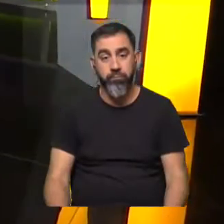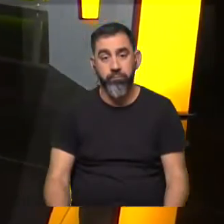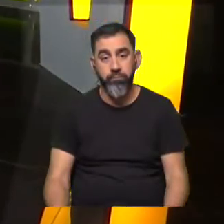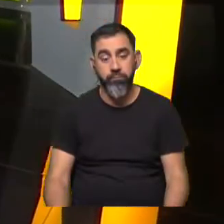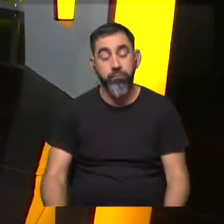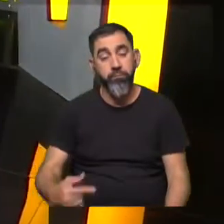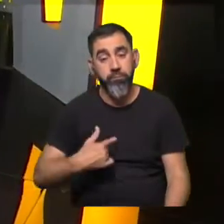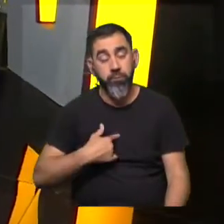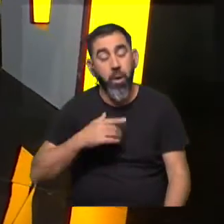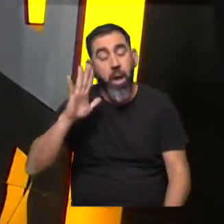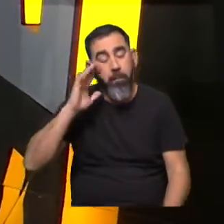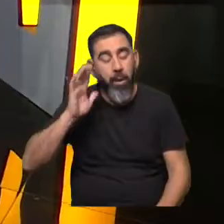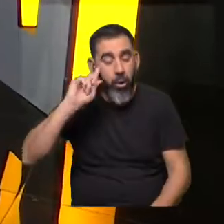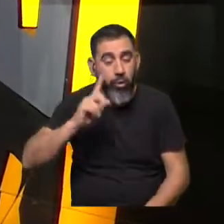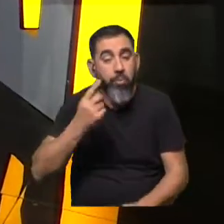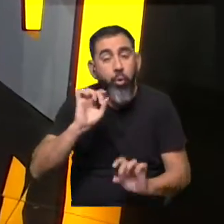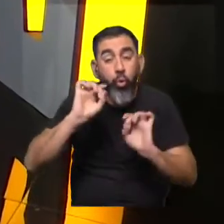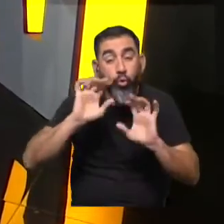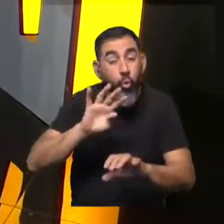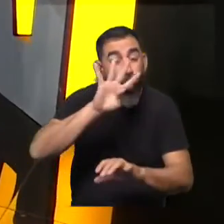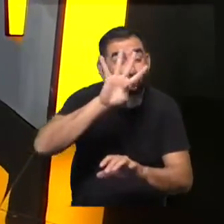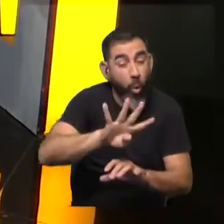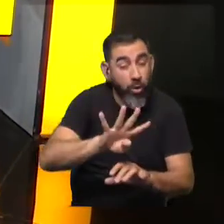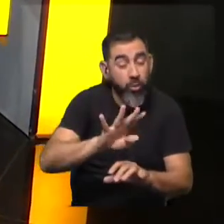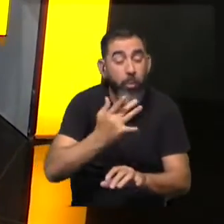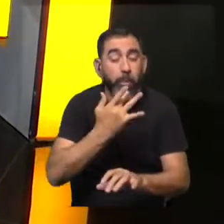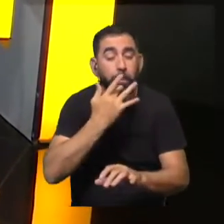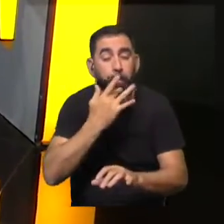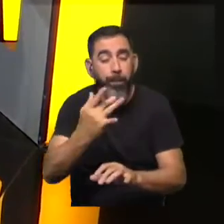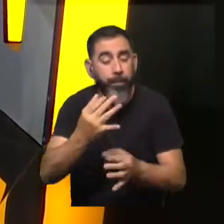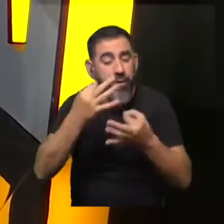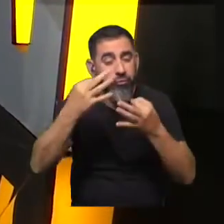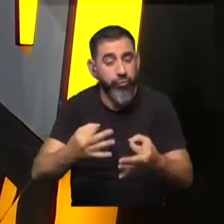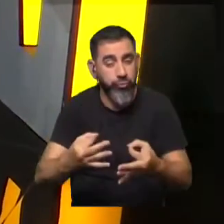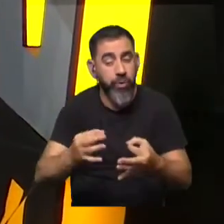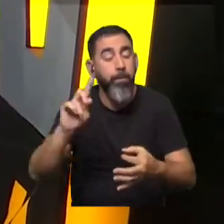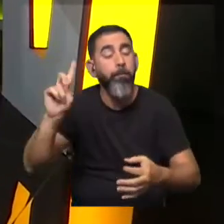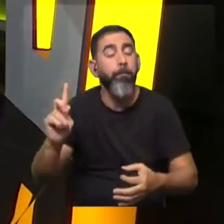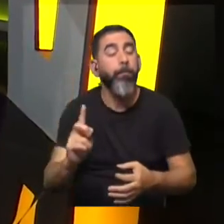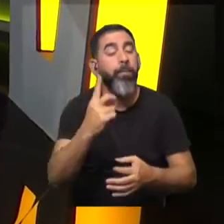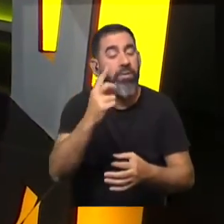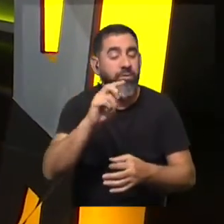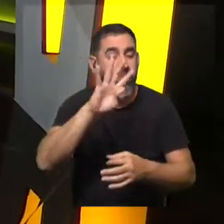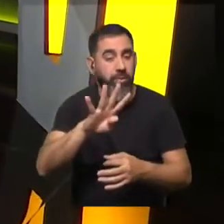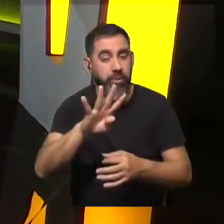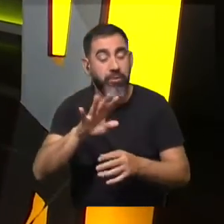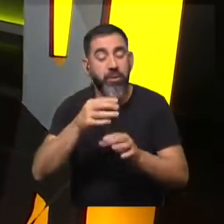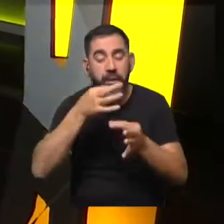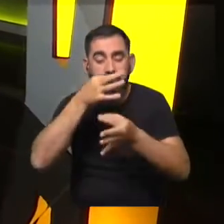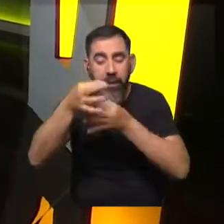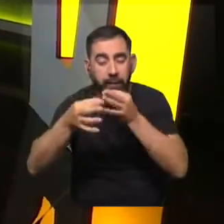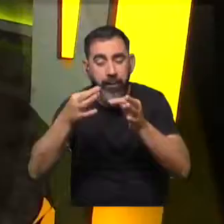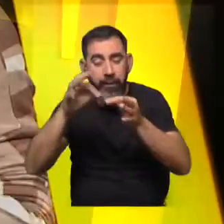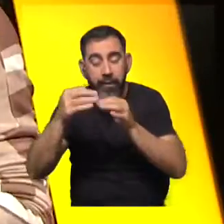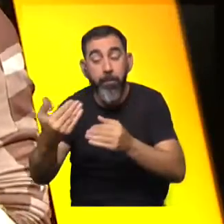Pecaré de inculto, pero no sabía que solamente 4 eran las que se consideraban piedras preciosas. Las principales, Sí. y acá hago una precisión